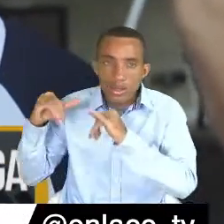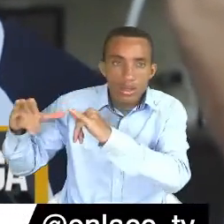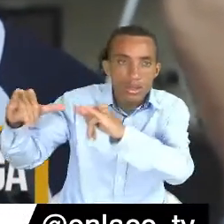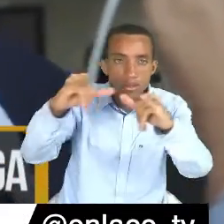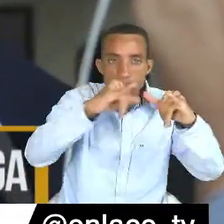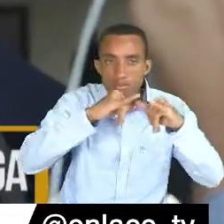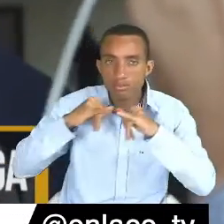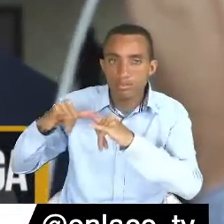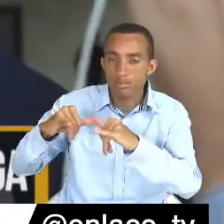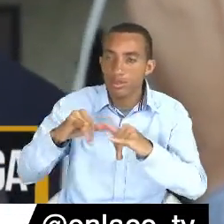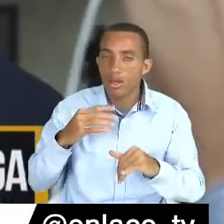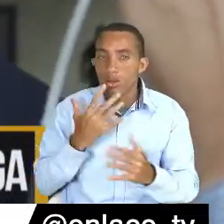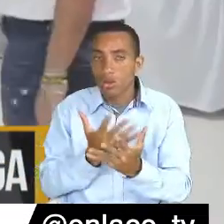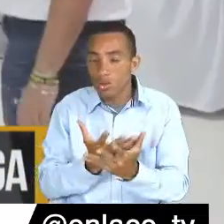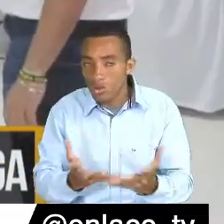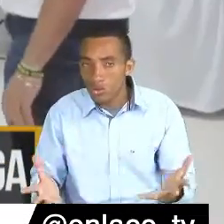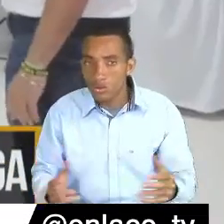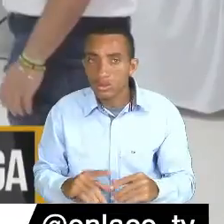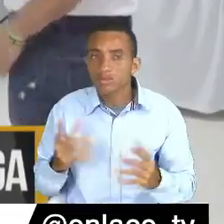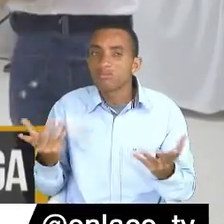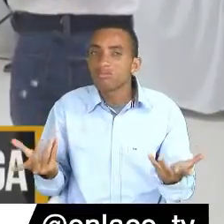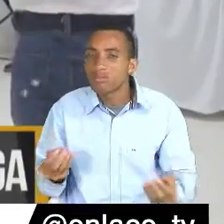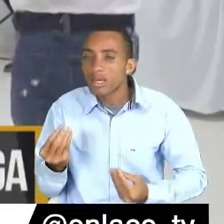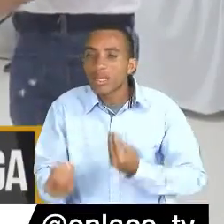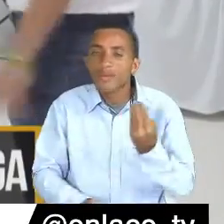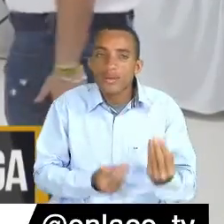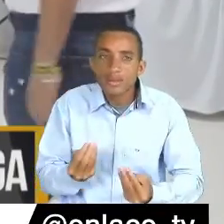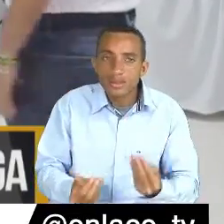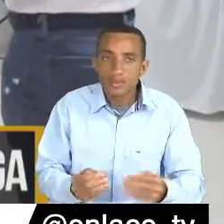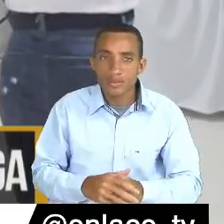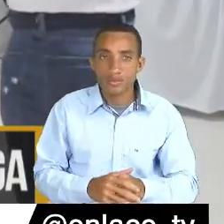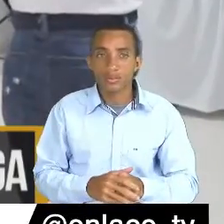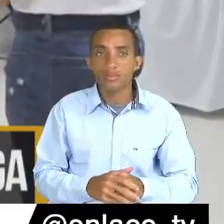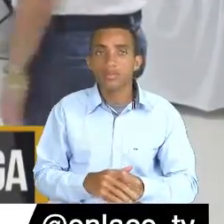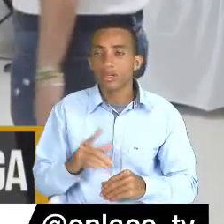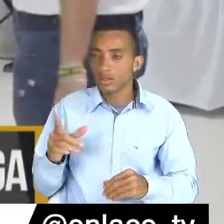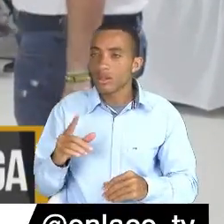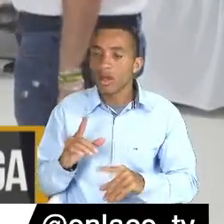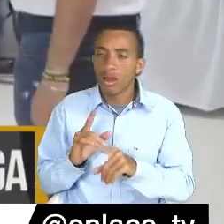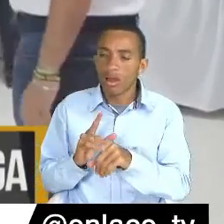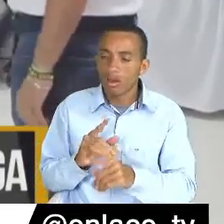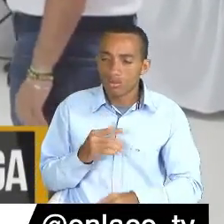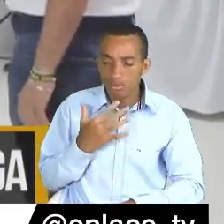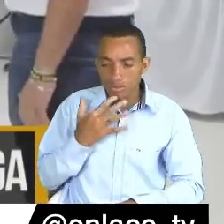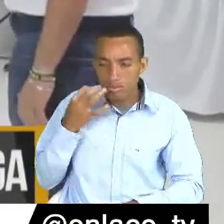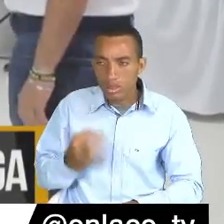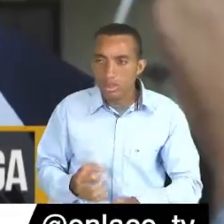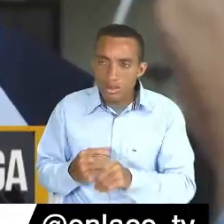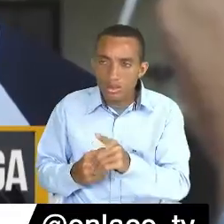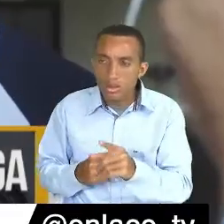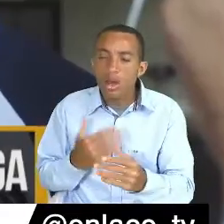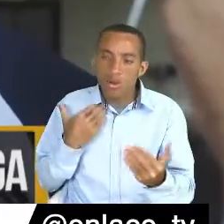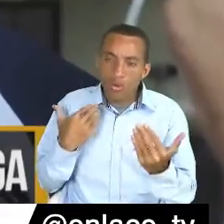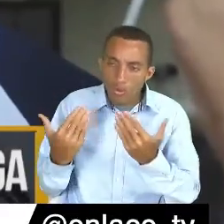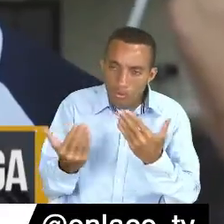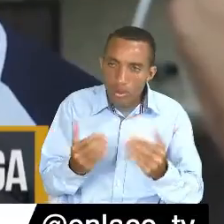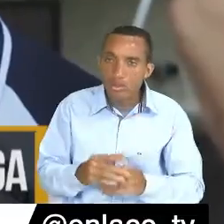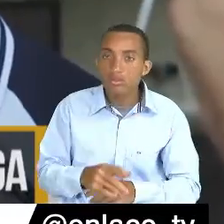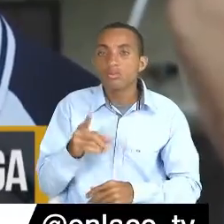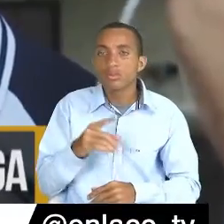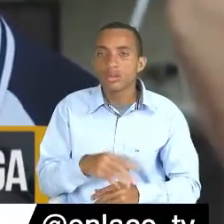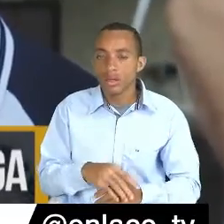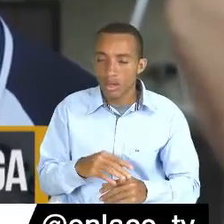hacer cosas, que todos tengamos, digamos, qué es lo que tenemos que hacer. Pero que nos creamos, que generemos confianza, no solo